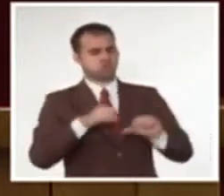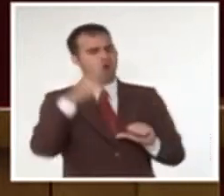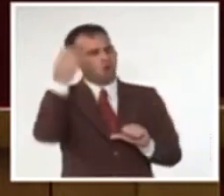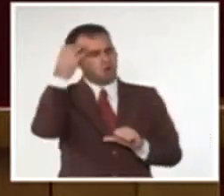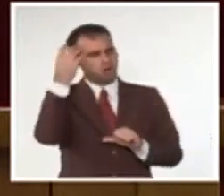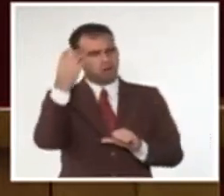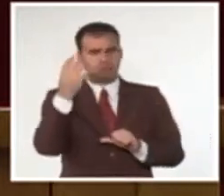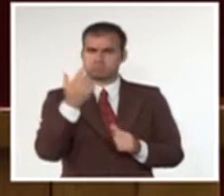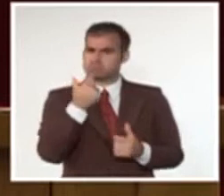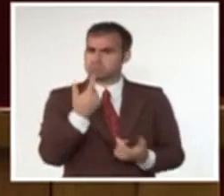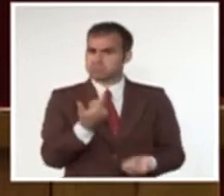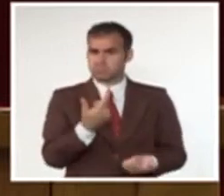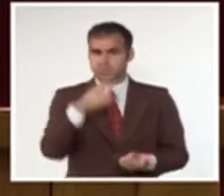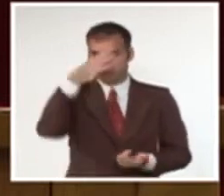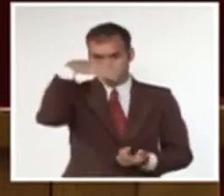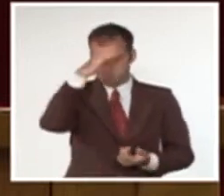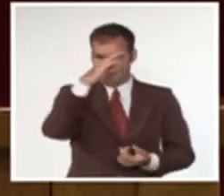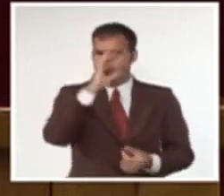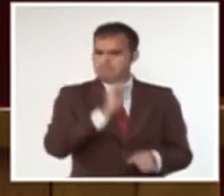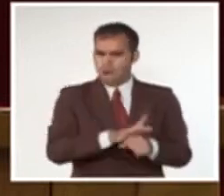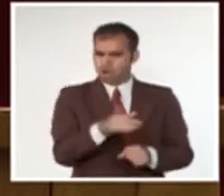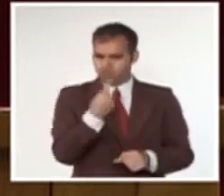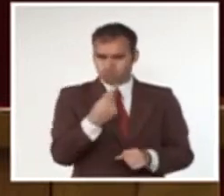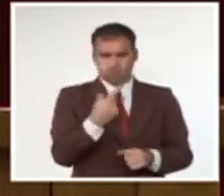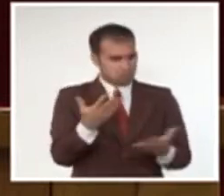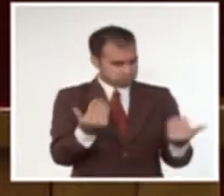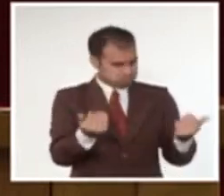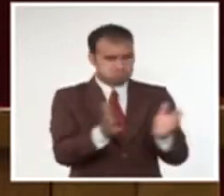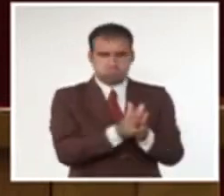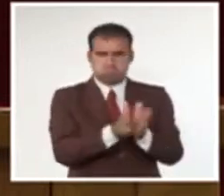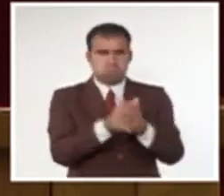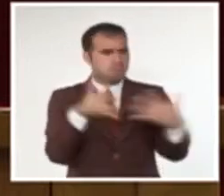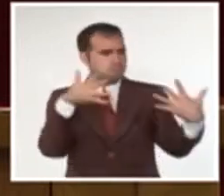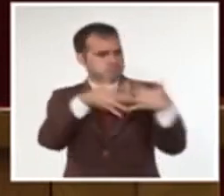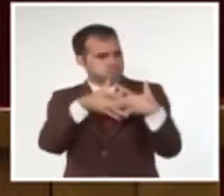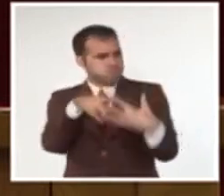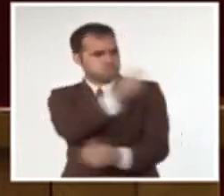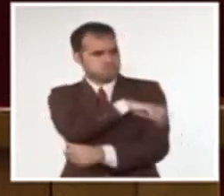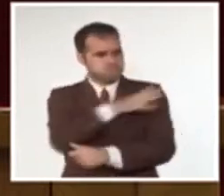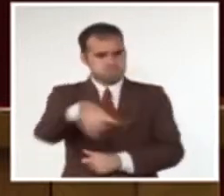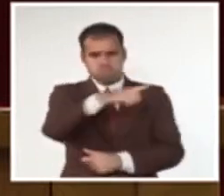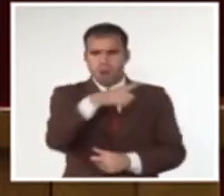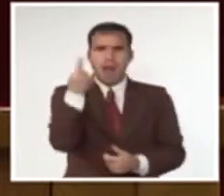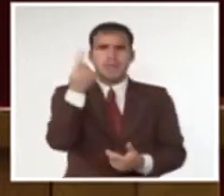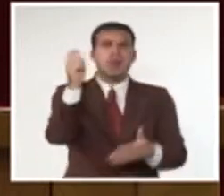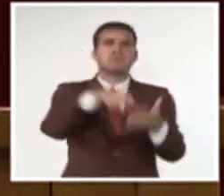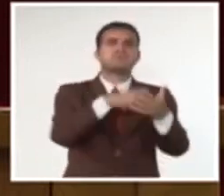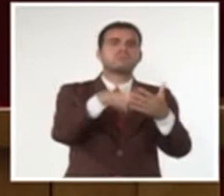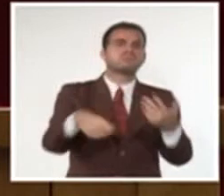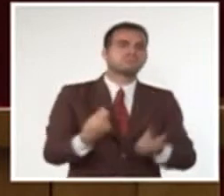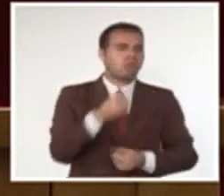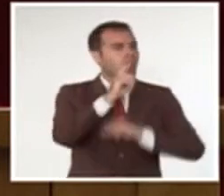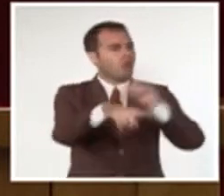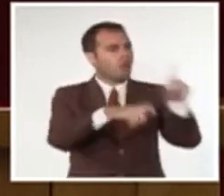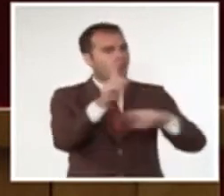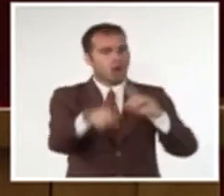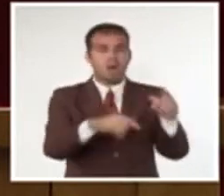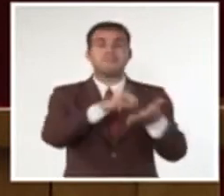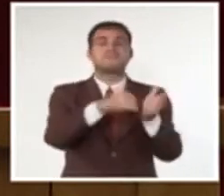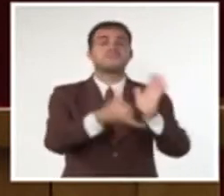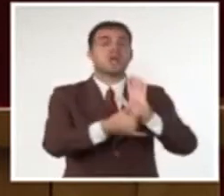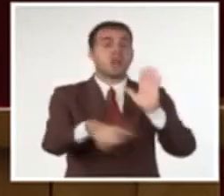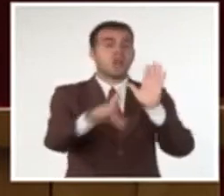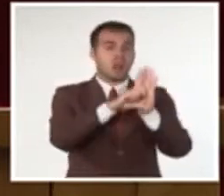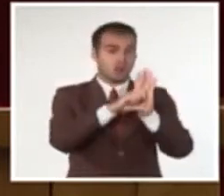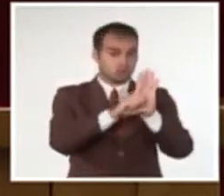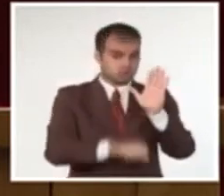Cuba donde se somete a consulta popular y a referendo aprobatorio con fuerza vinculante un proyecto de ley